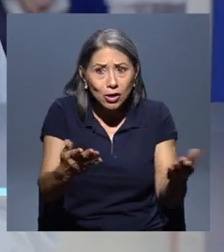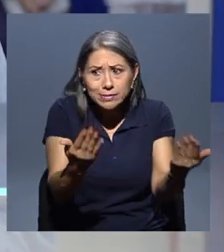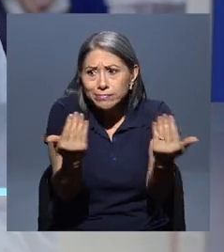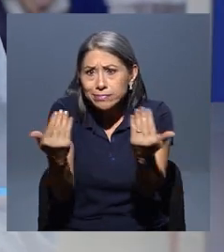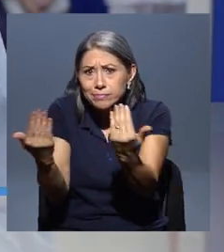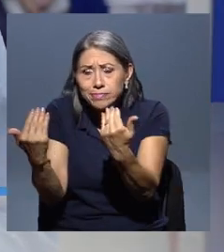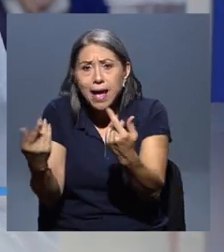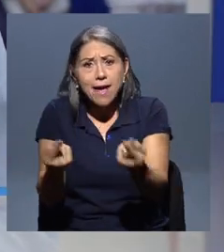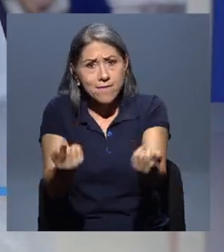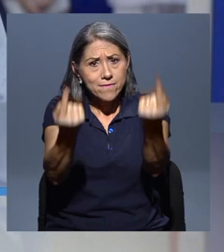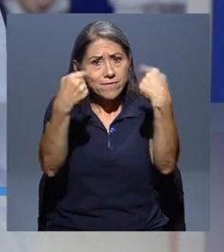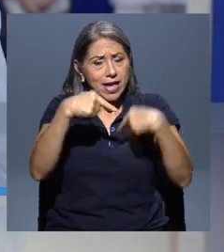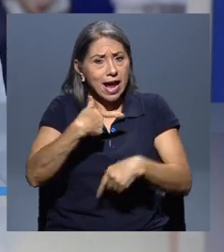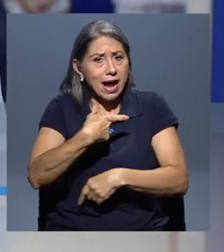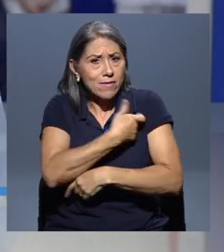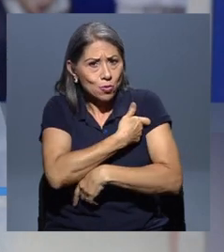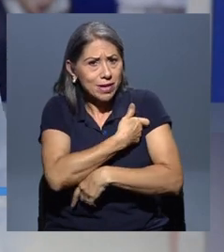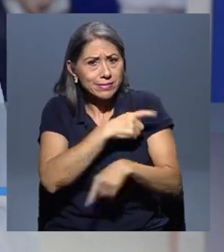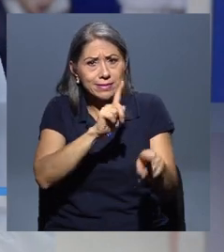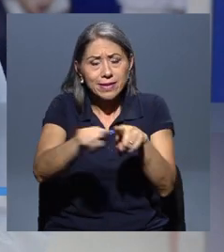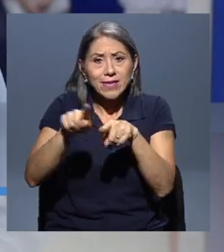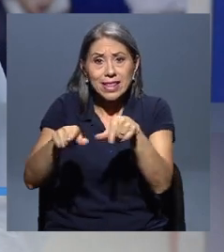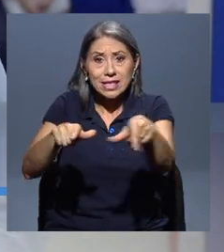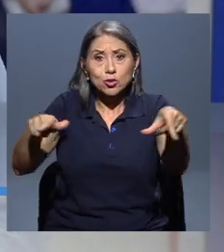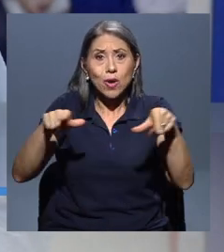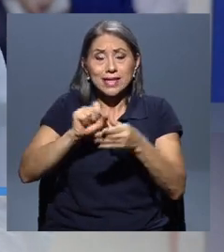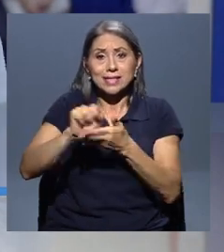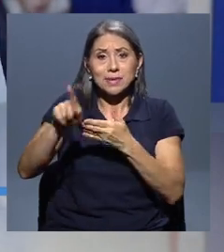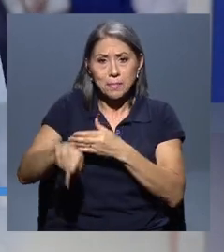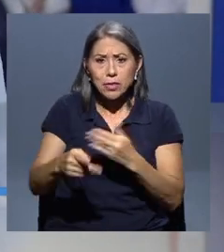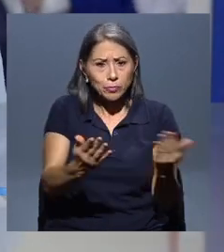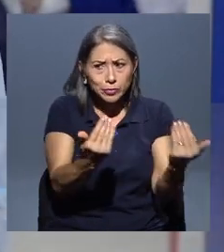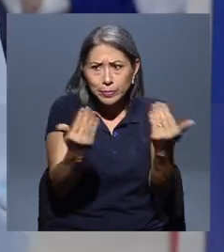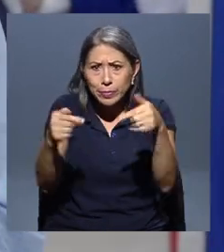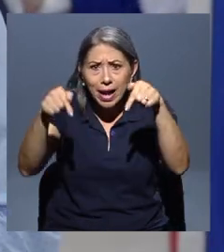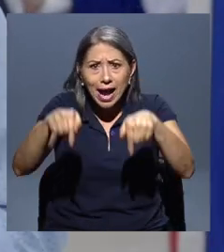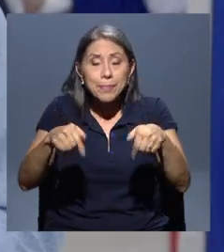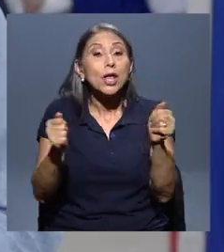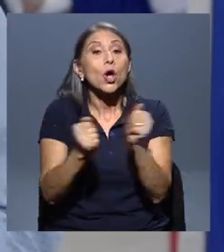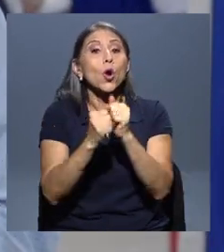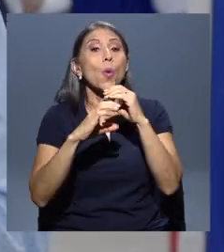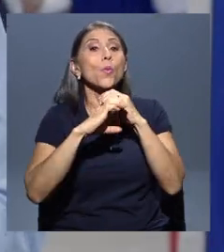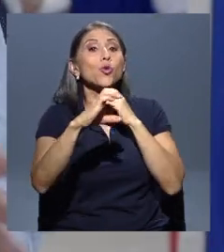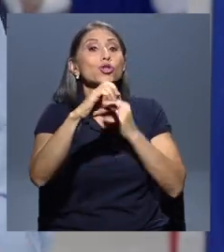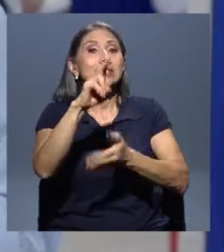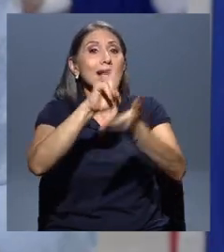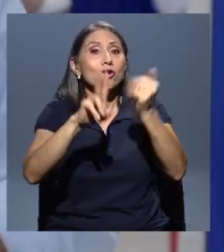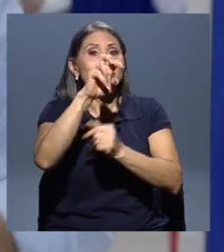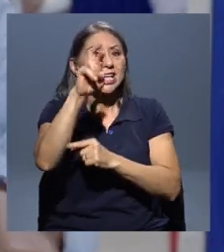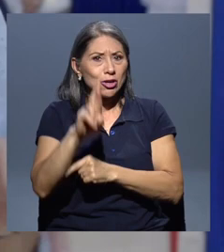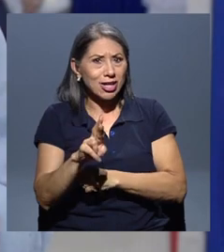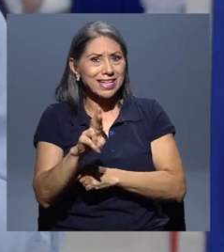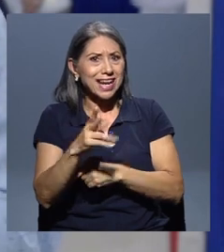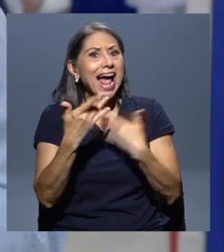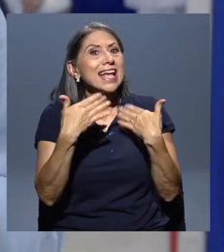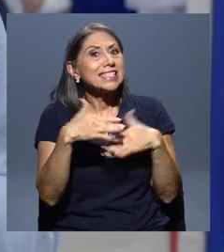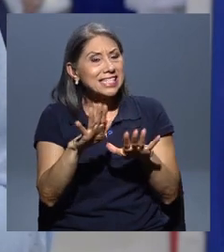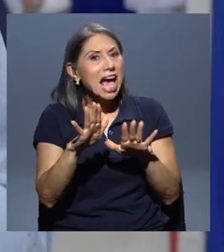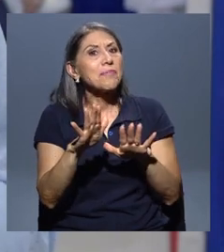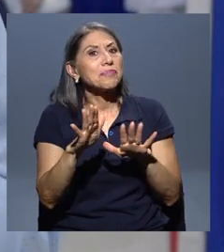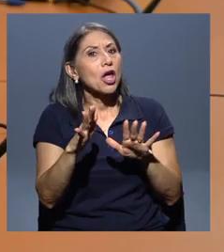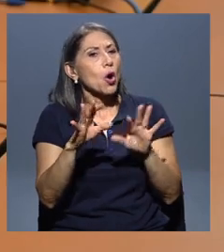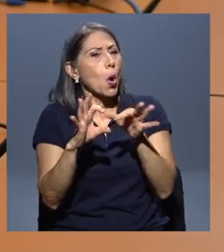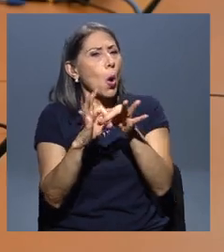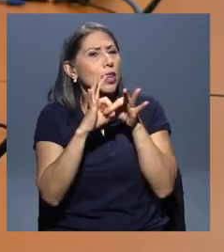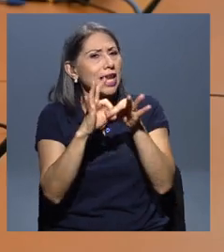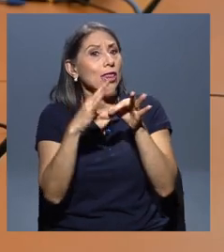a vacunarse desde diferentes lugares del cantón. Entonces, con los buses de la Universidad de Costa Rica estamos coordinando para que estén en diferentes